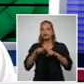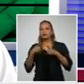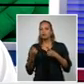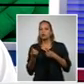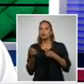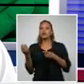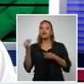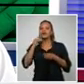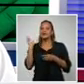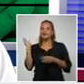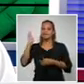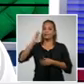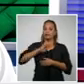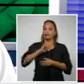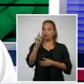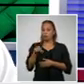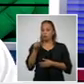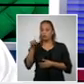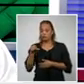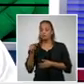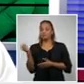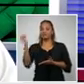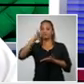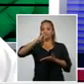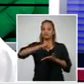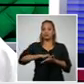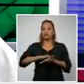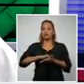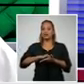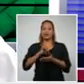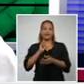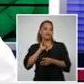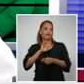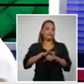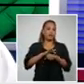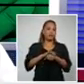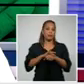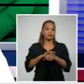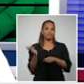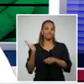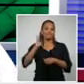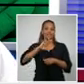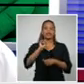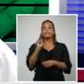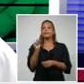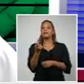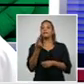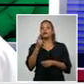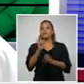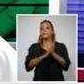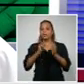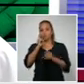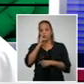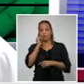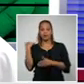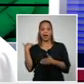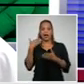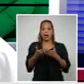país de personas ya contagiadas desde el 1 de noviembre para la fecha, siempre hacemos